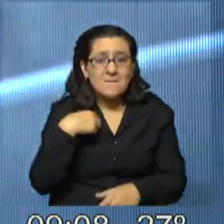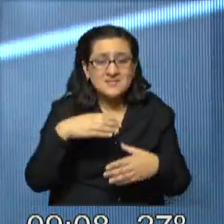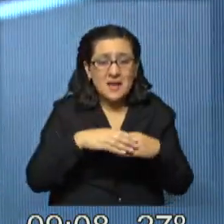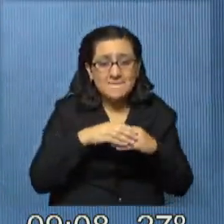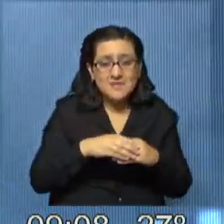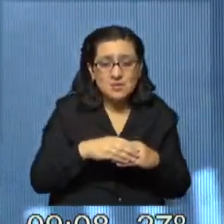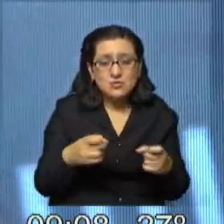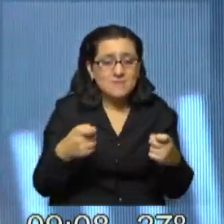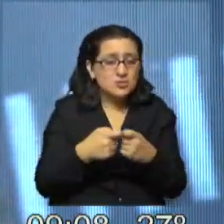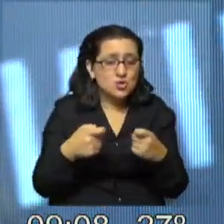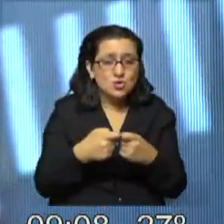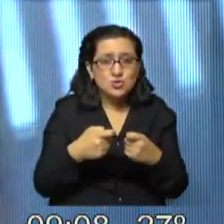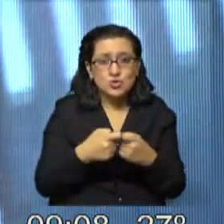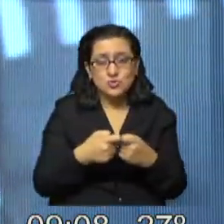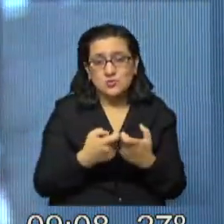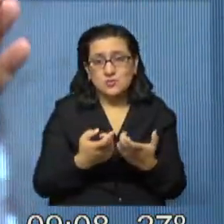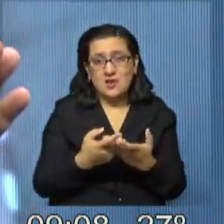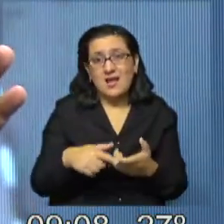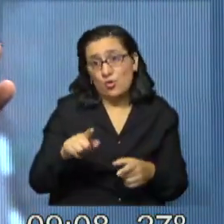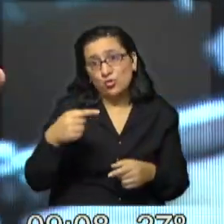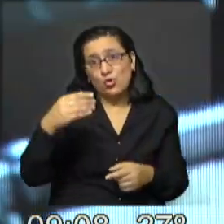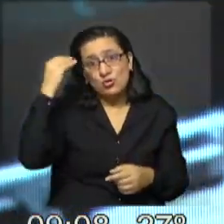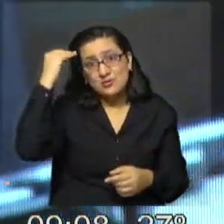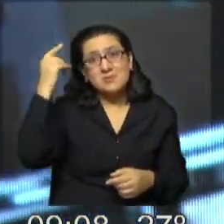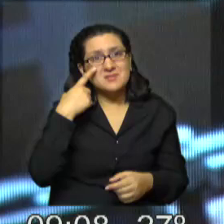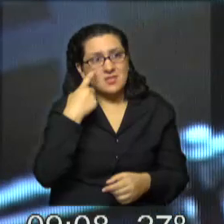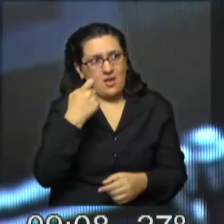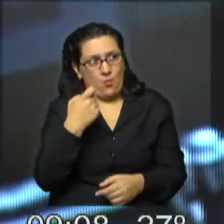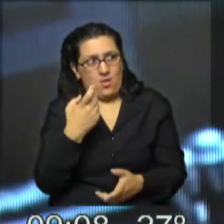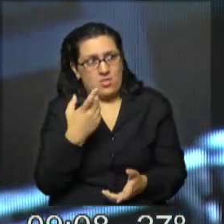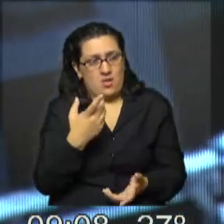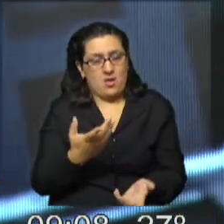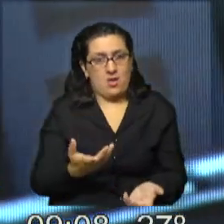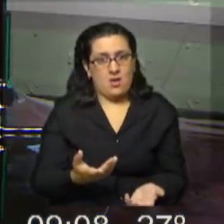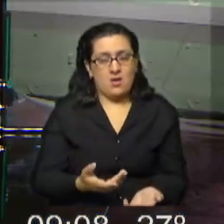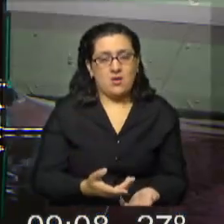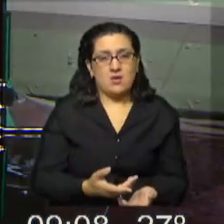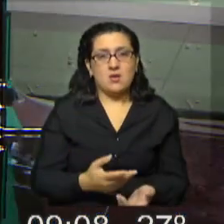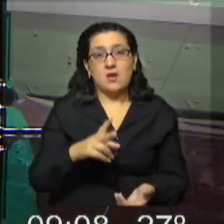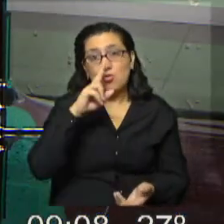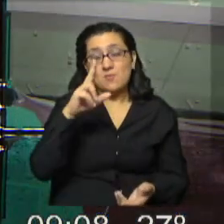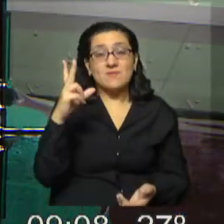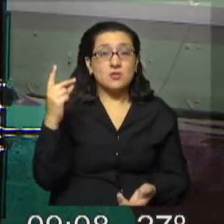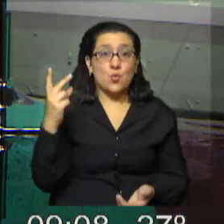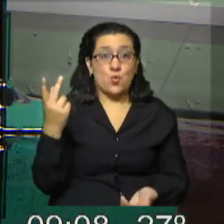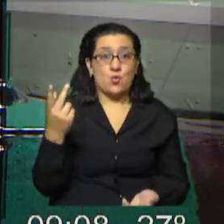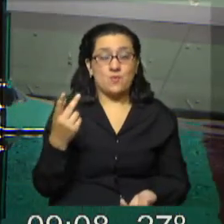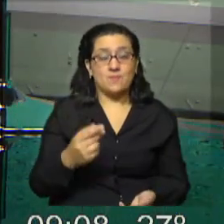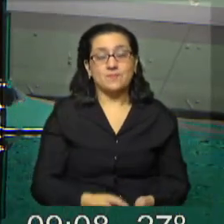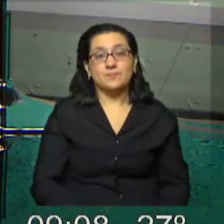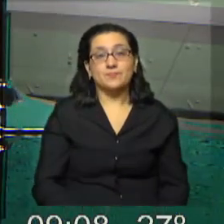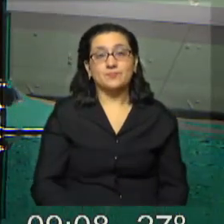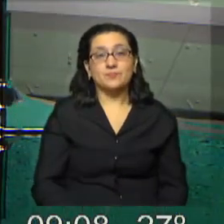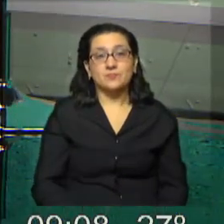propios socios que se bajan del barco porque ven que la cosa se va. Edu 21. Si hay alguien que contestó el 21 desde su